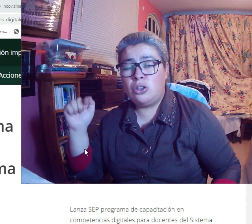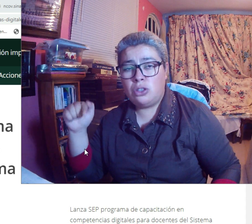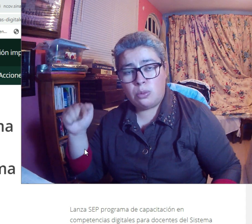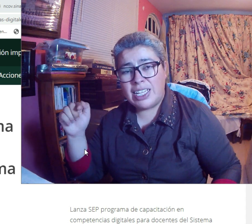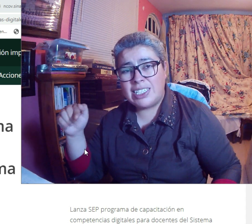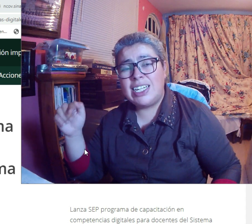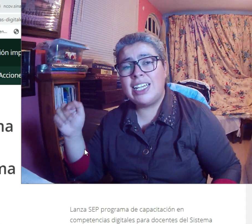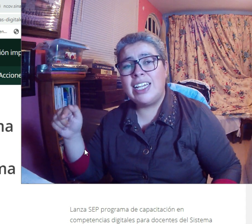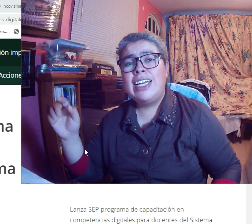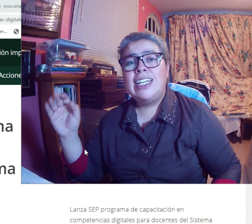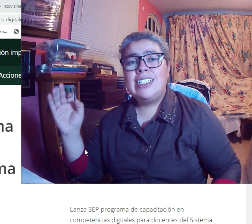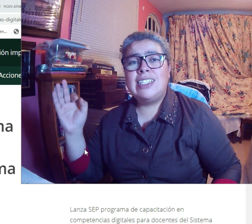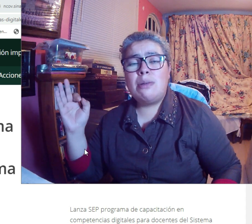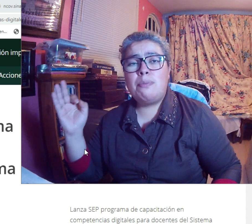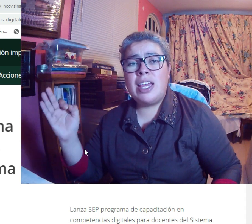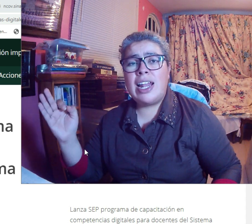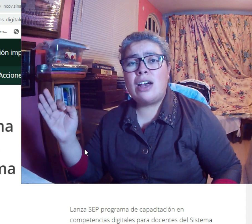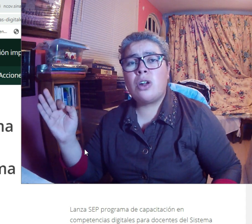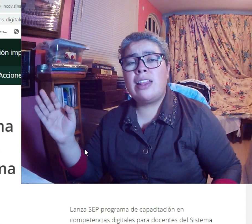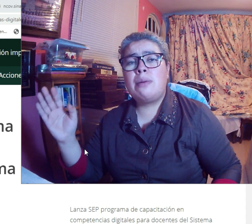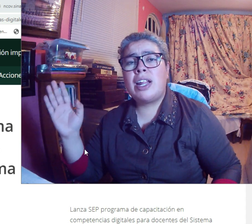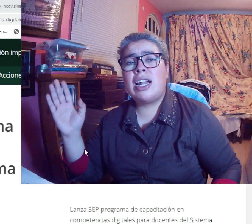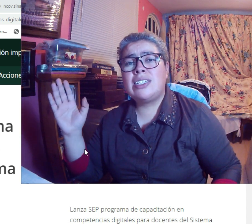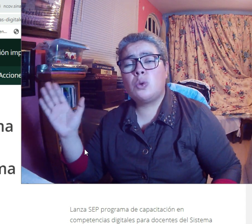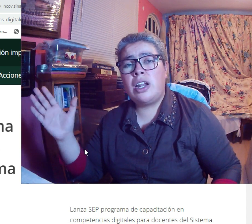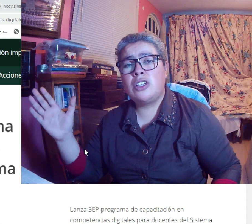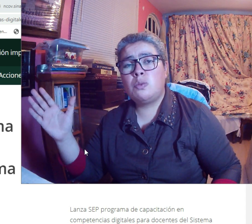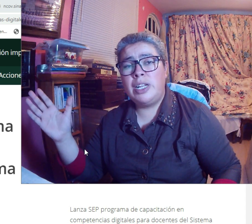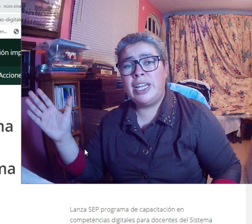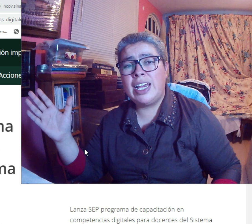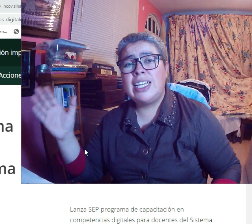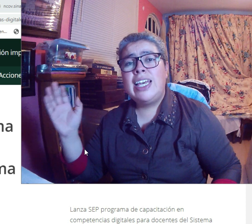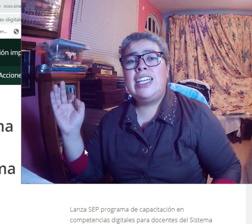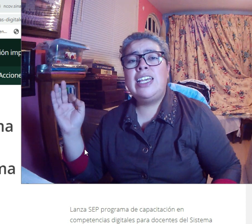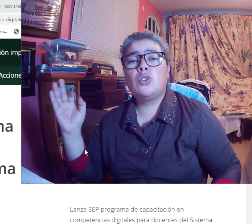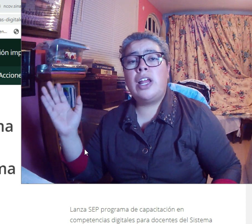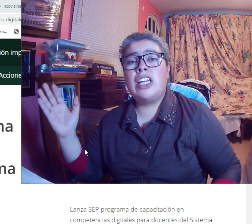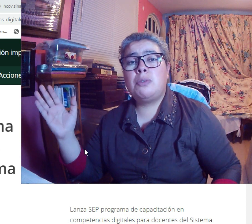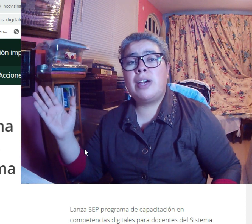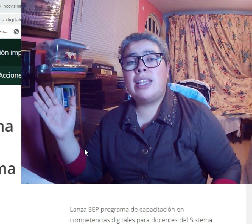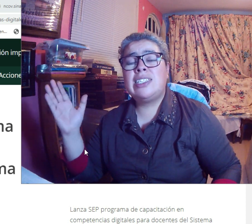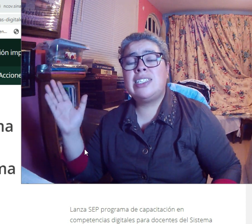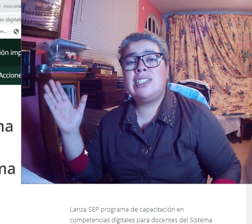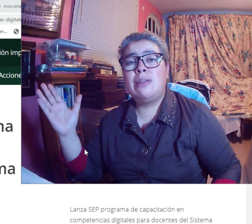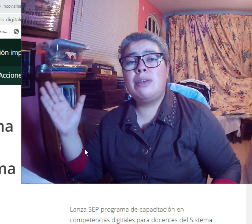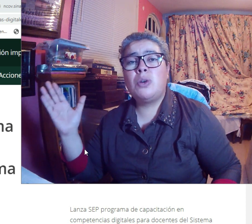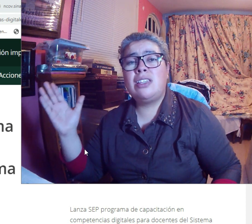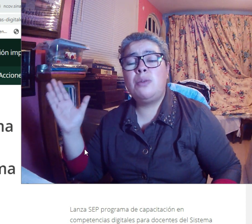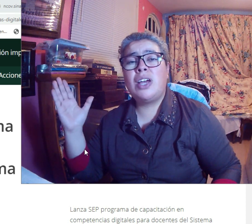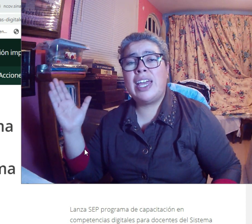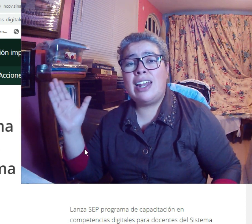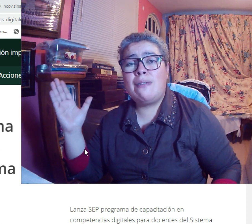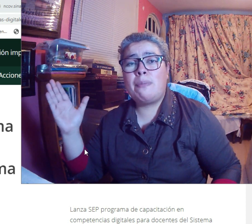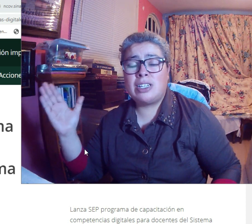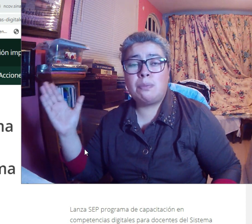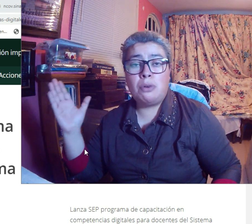nos lo van a anunciar y yo te lo voy a decir aquí, si se amplía la jornada para las escuelas públicas y escuelas privadas, el sistema educativo,